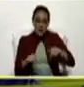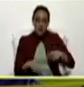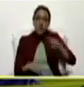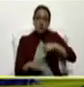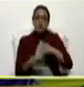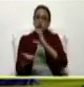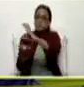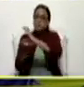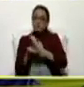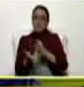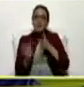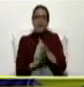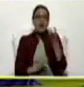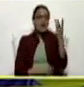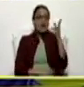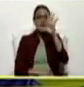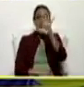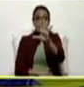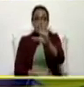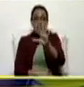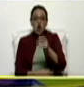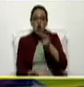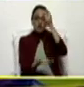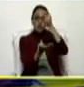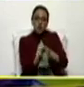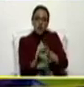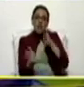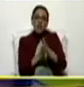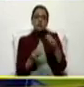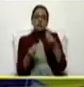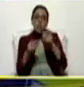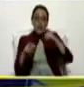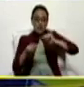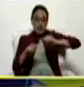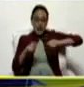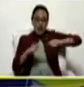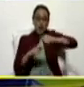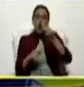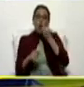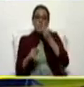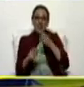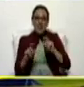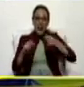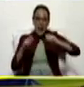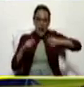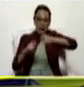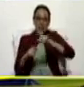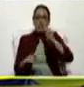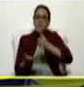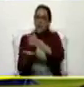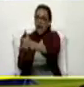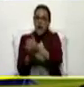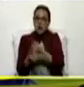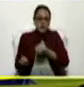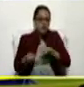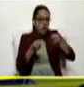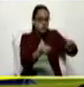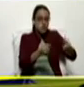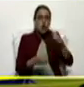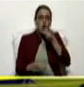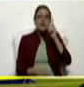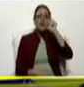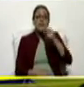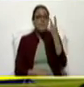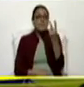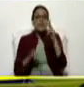35 toneladas de enlatados presidente y hemos recibido 28 gandolas de